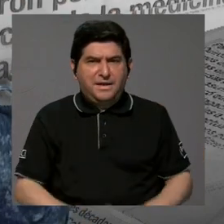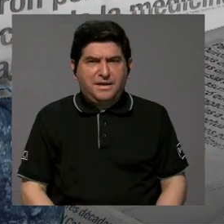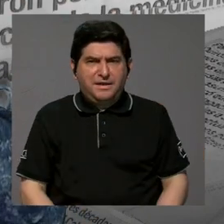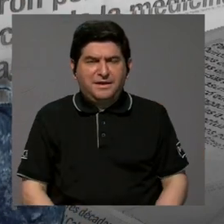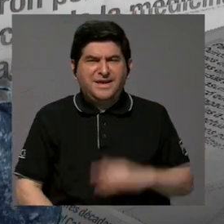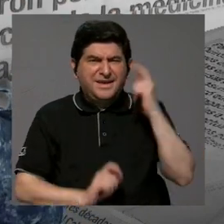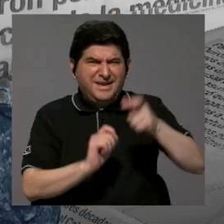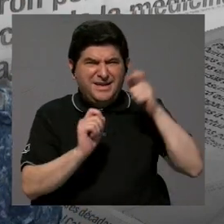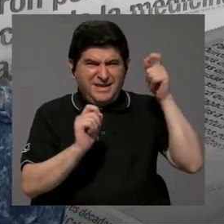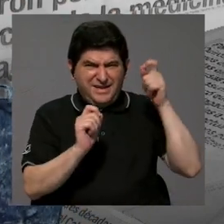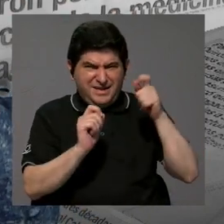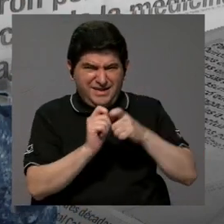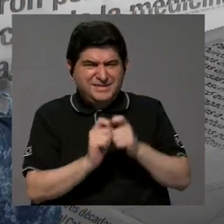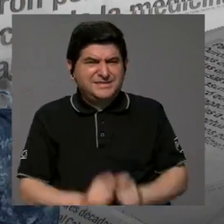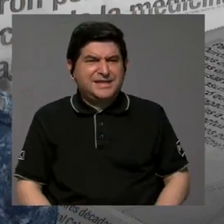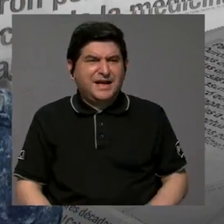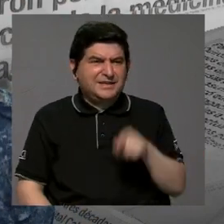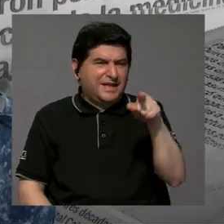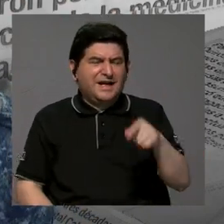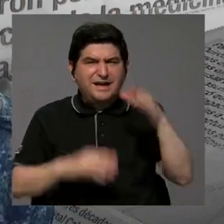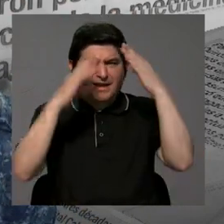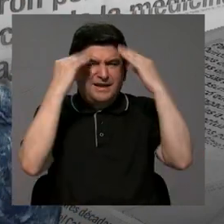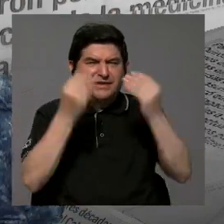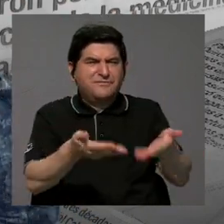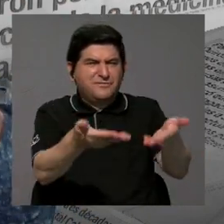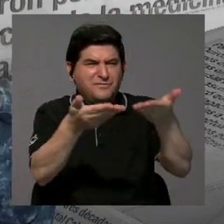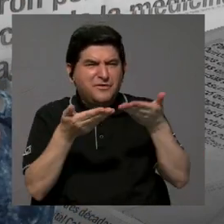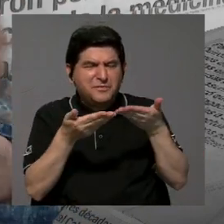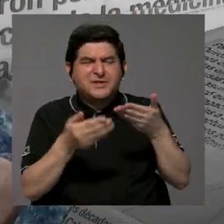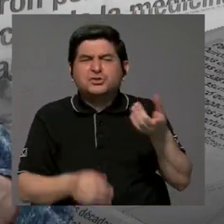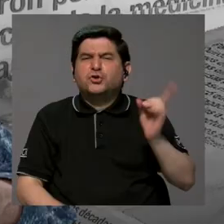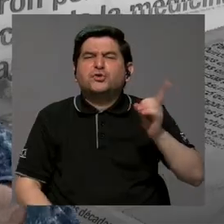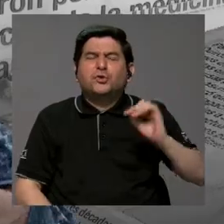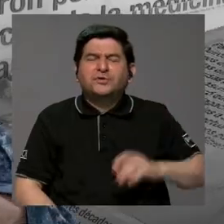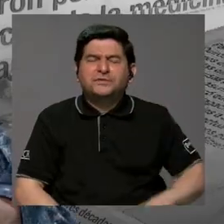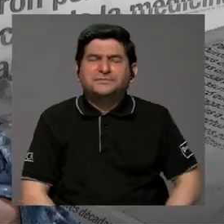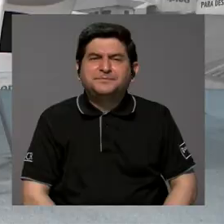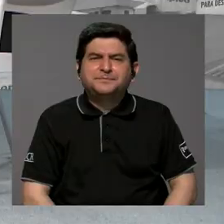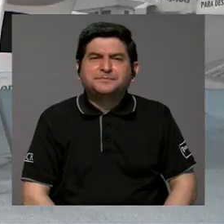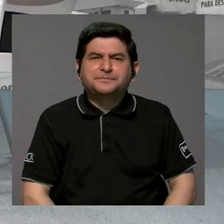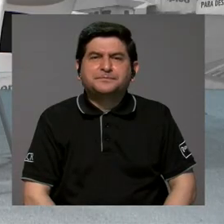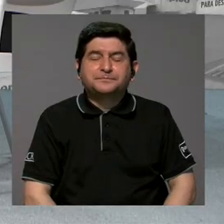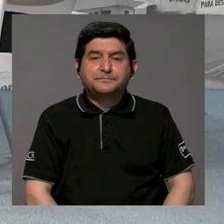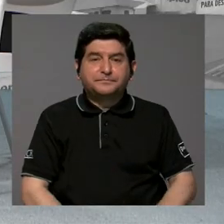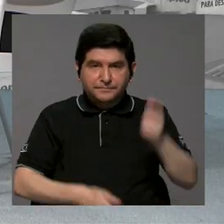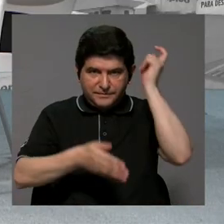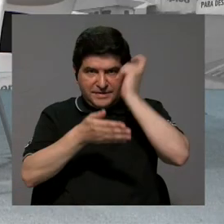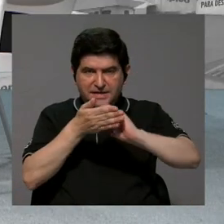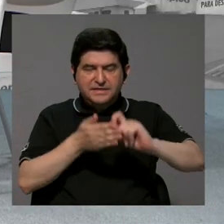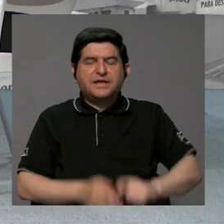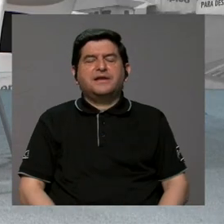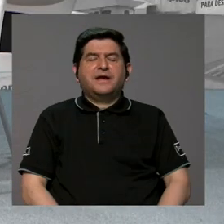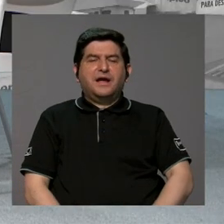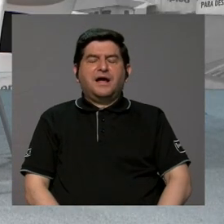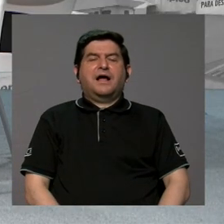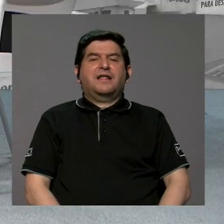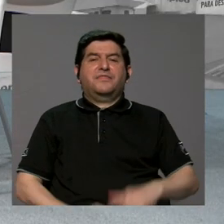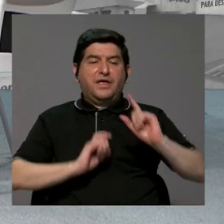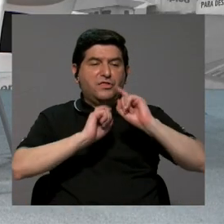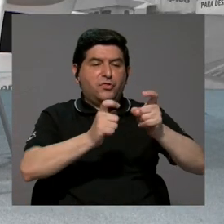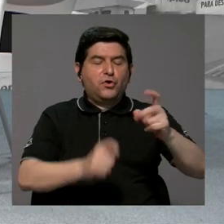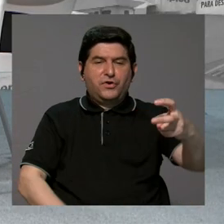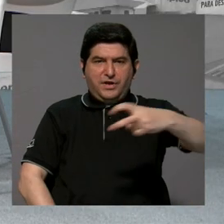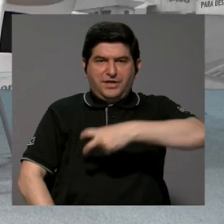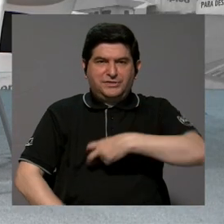¿de a dónde propiamente toma ella esos datos y toda esta información? Sí, bueno, la Secretaría de Donación y